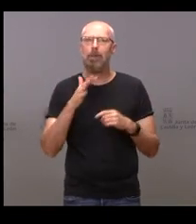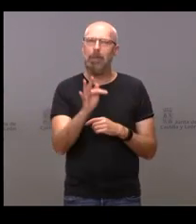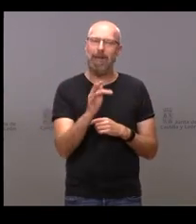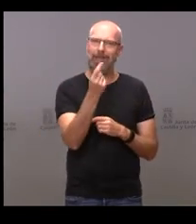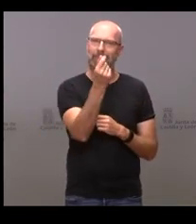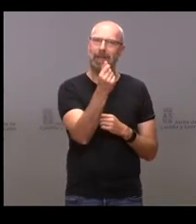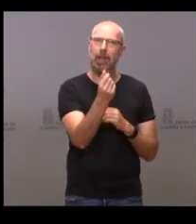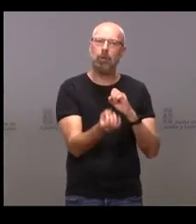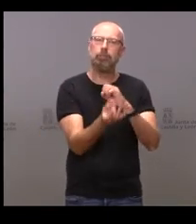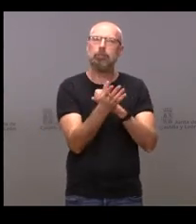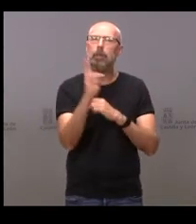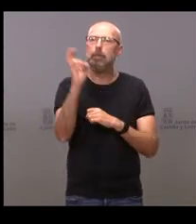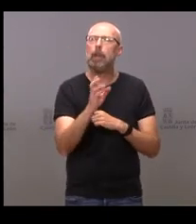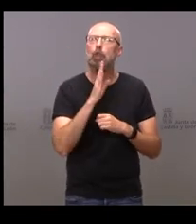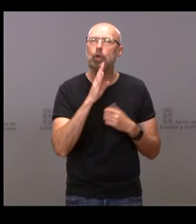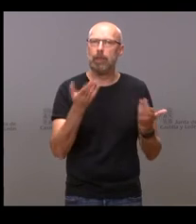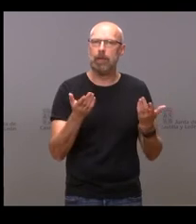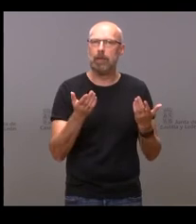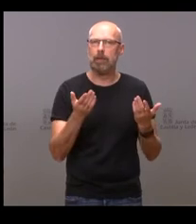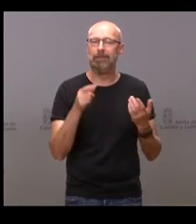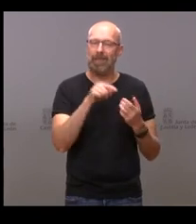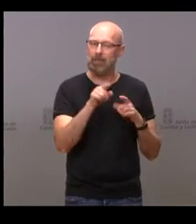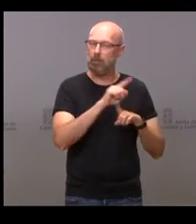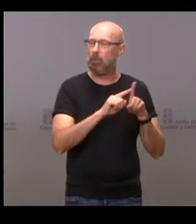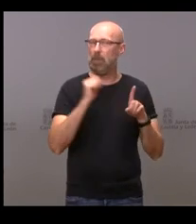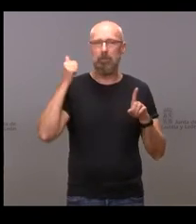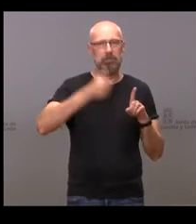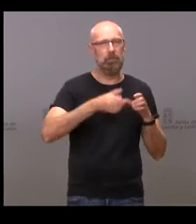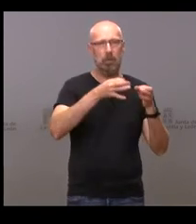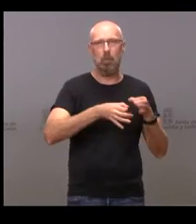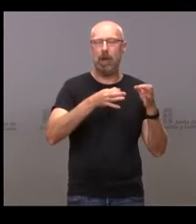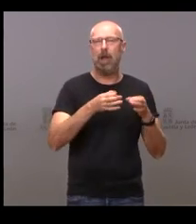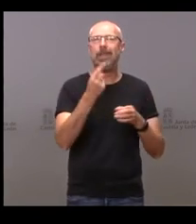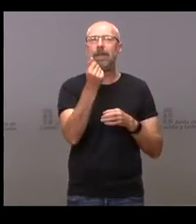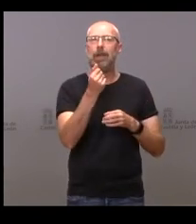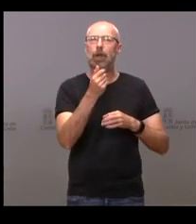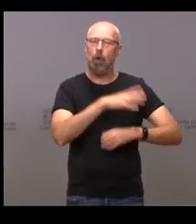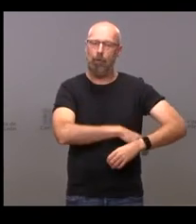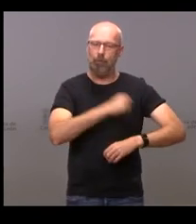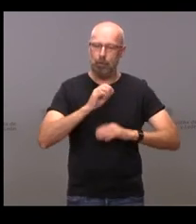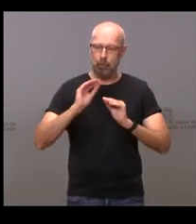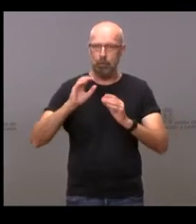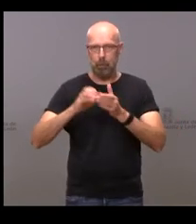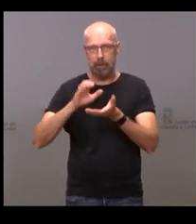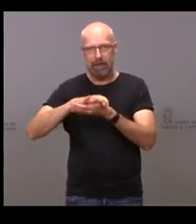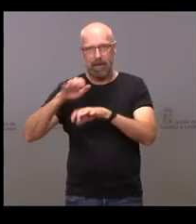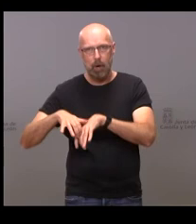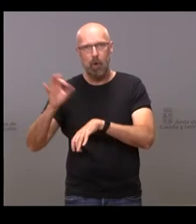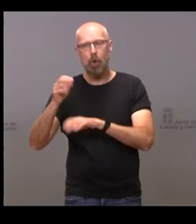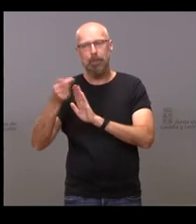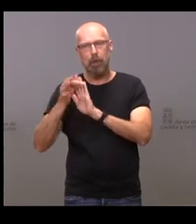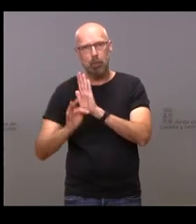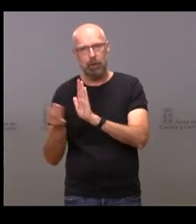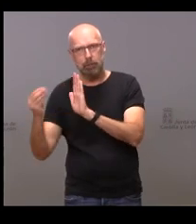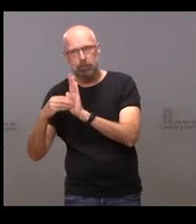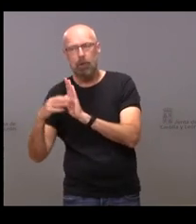que hemos tenido con el plan Soria durante todos los años. Si va a ser fondos propios de la Junta, si van a salir de los propios presupuestos o si se va a